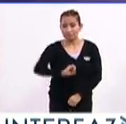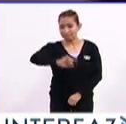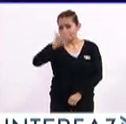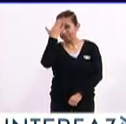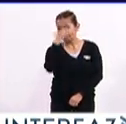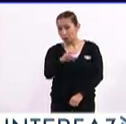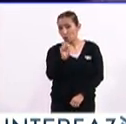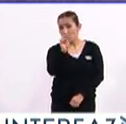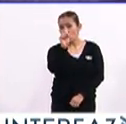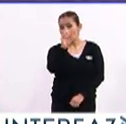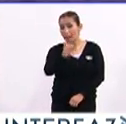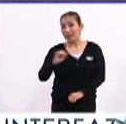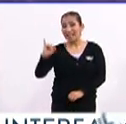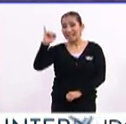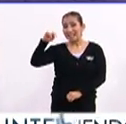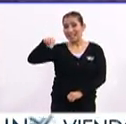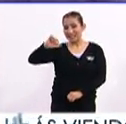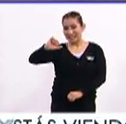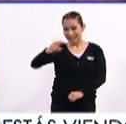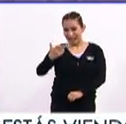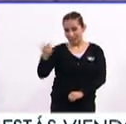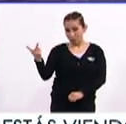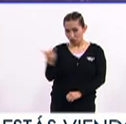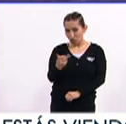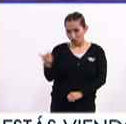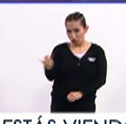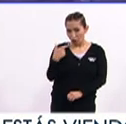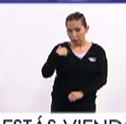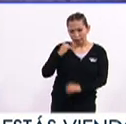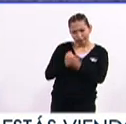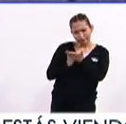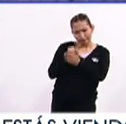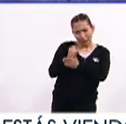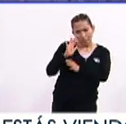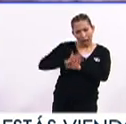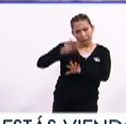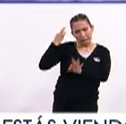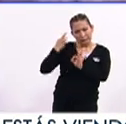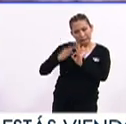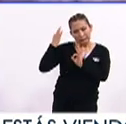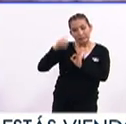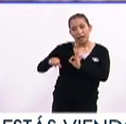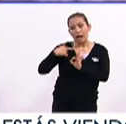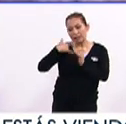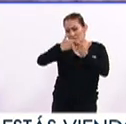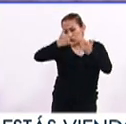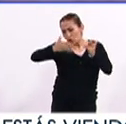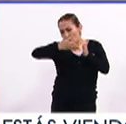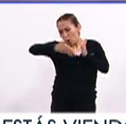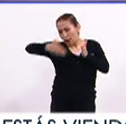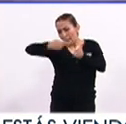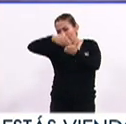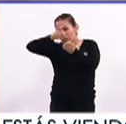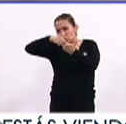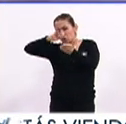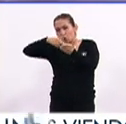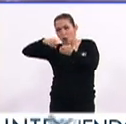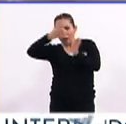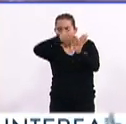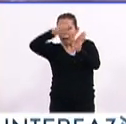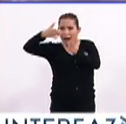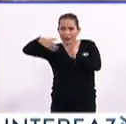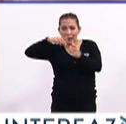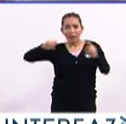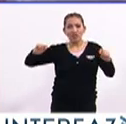Expertos de la UNAM y el Instituto Nacional de Antropología e Historia determinaron con mayor precisión la cronología de pinturas murales en